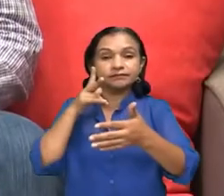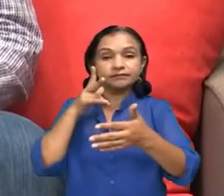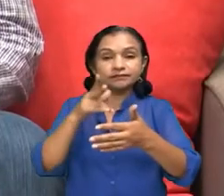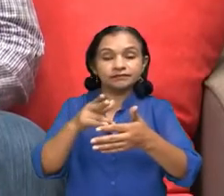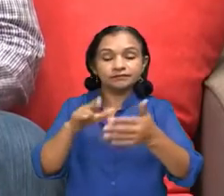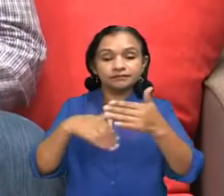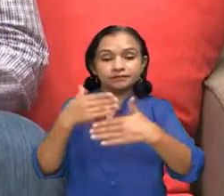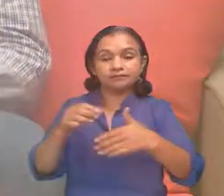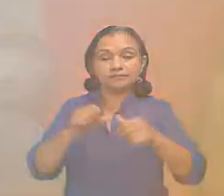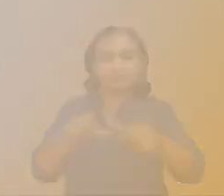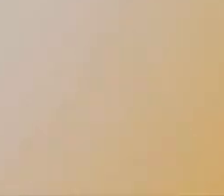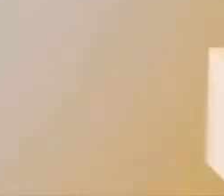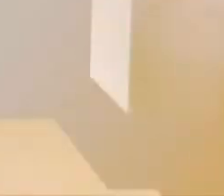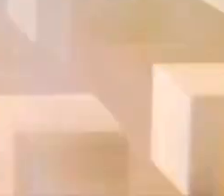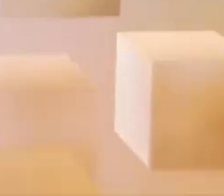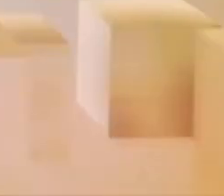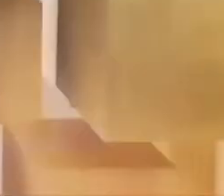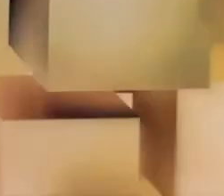pausa, pero ya volvemos.